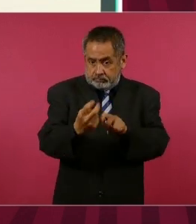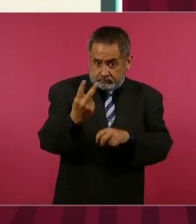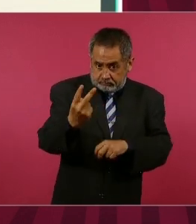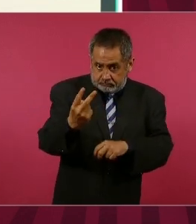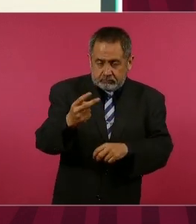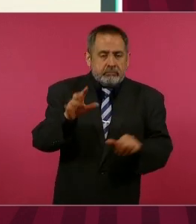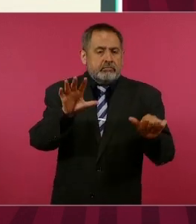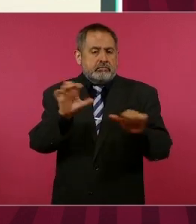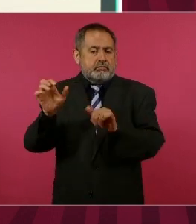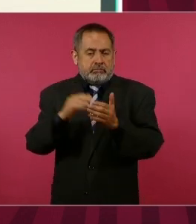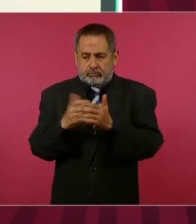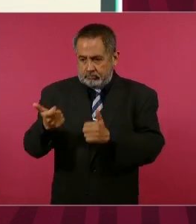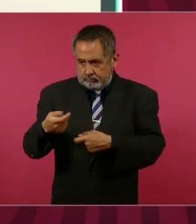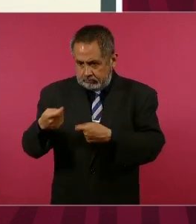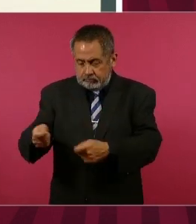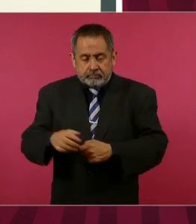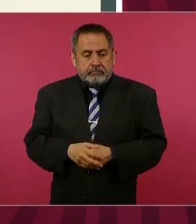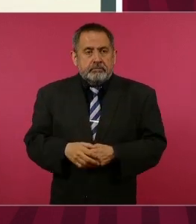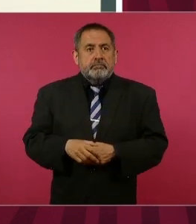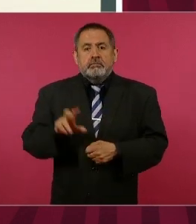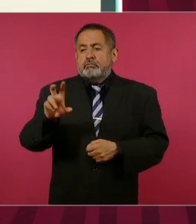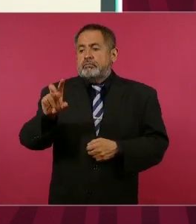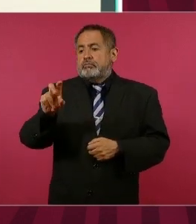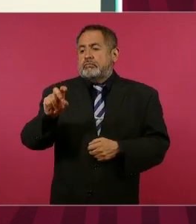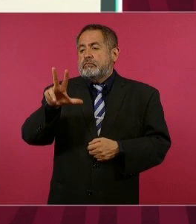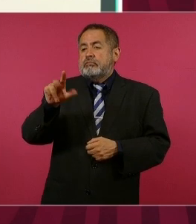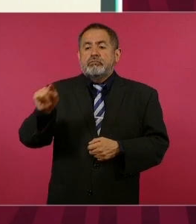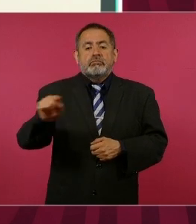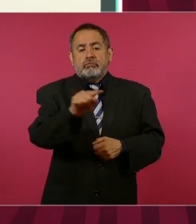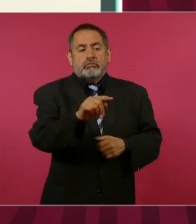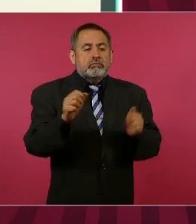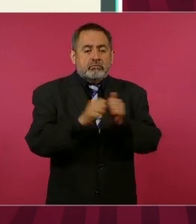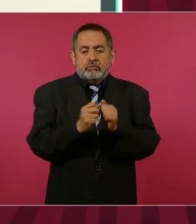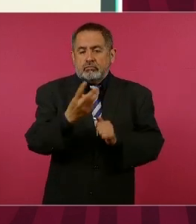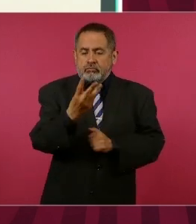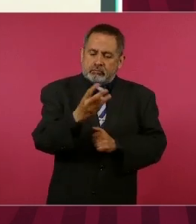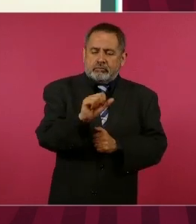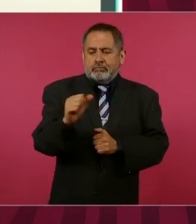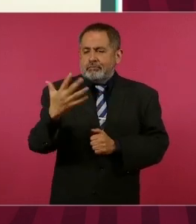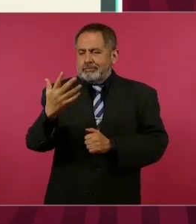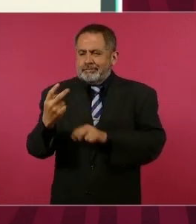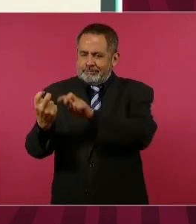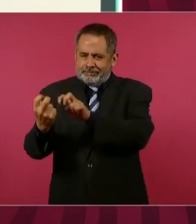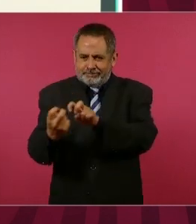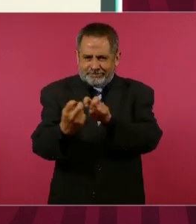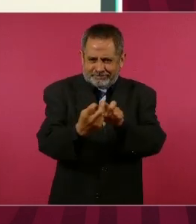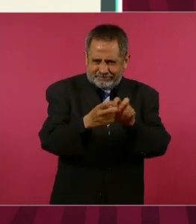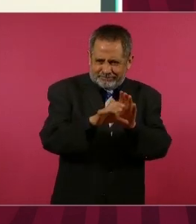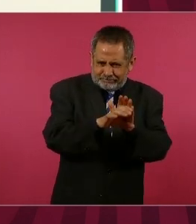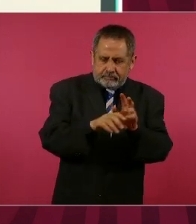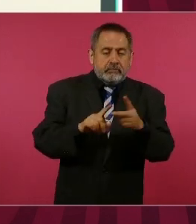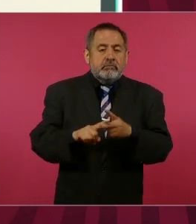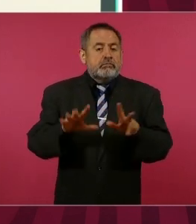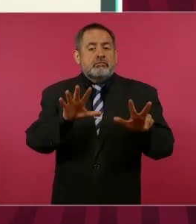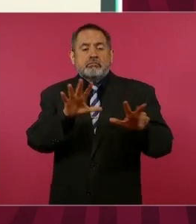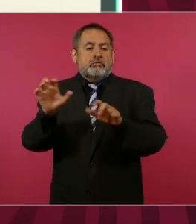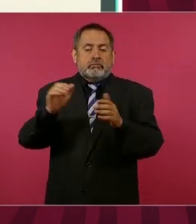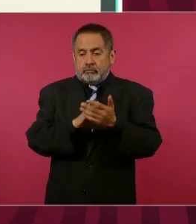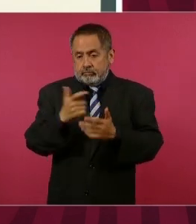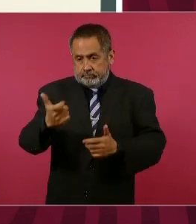mil pesos. 38 centros de salud de 3 a 5 consultorios 800 mil